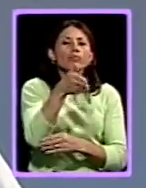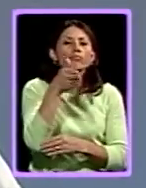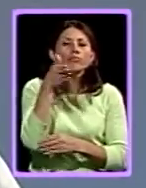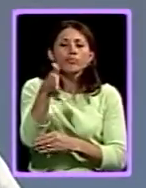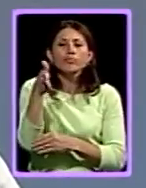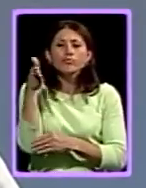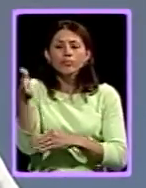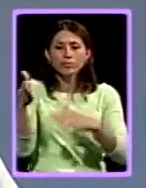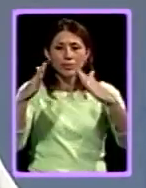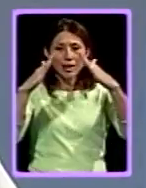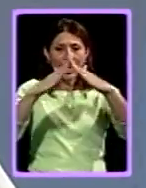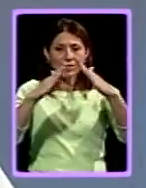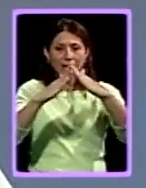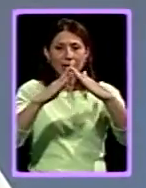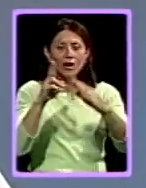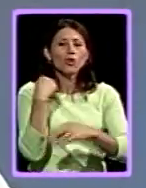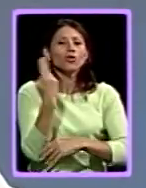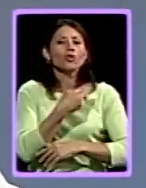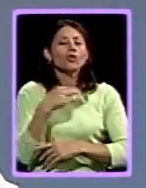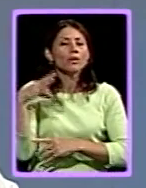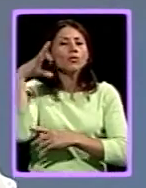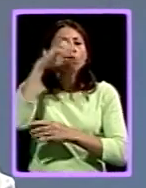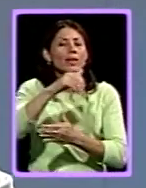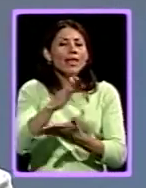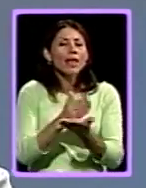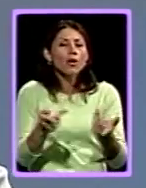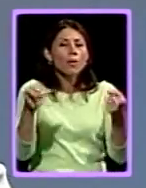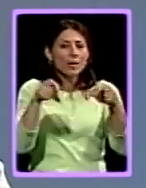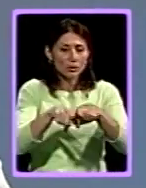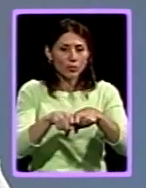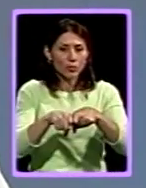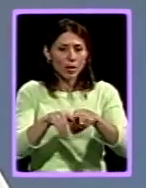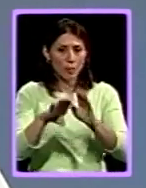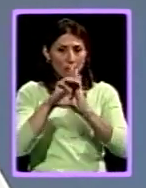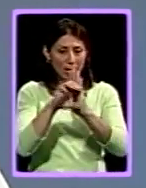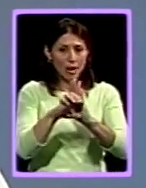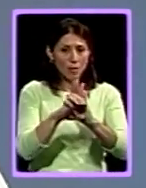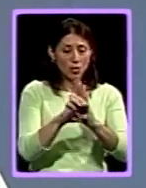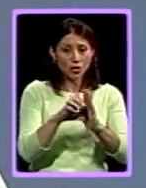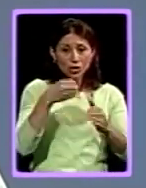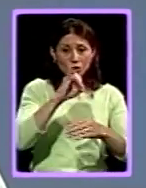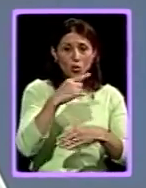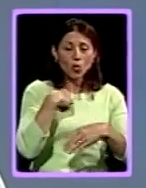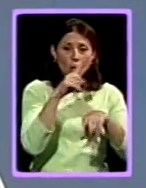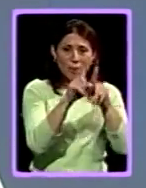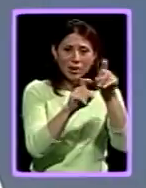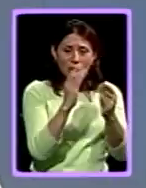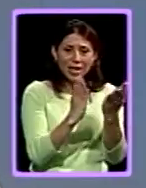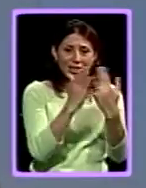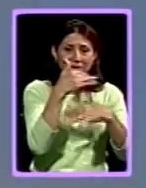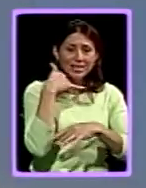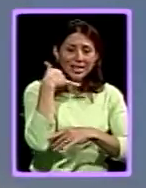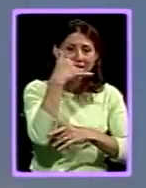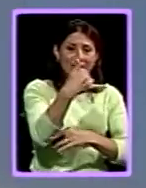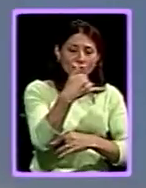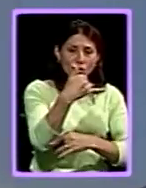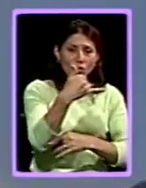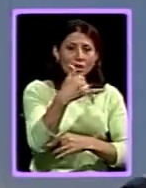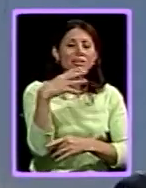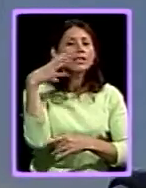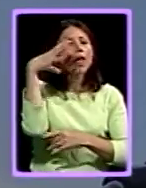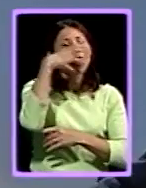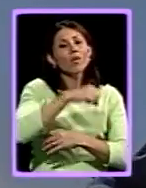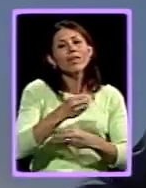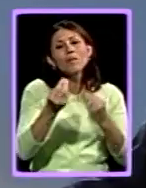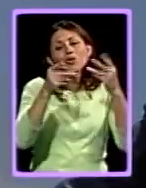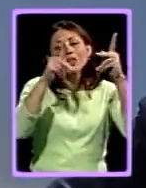de no respuesta, sino un patrón de gran indecisión. Telefónicamente sí uno entiende que haya más no respuesta porque había mucha gente trabajando